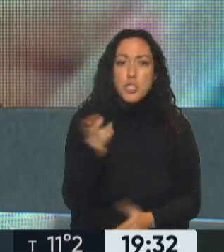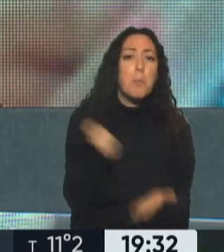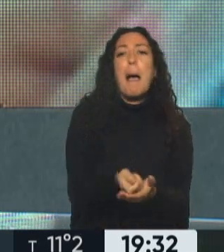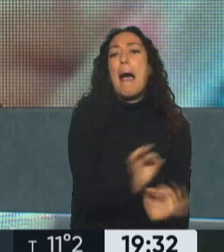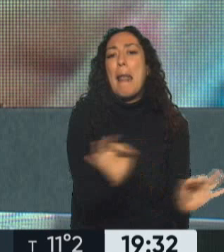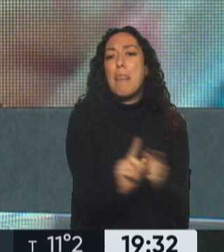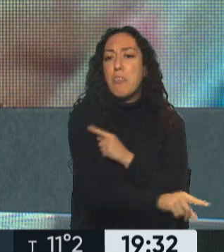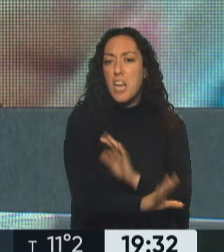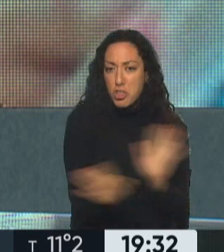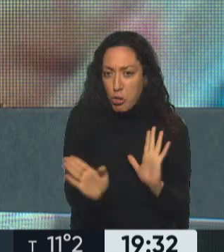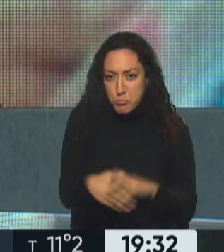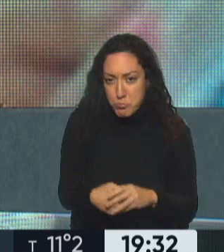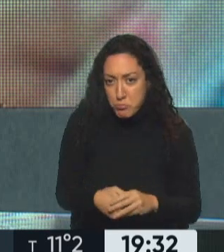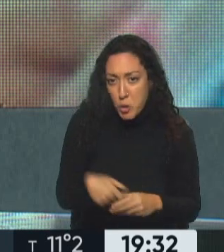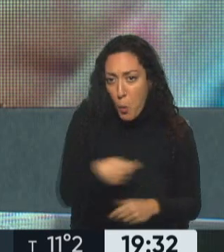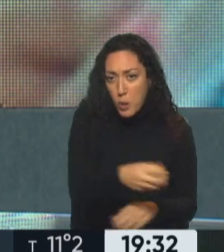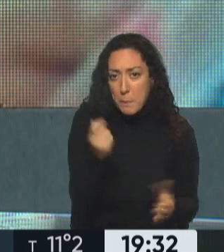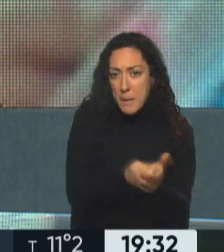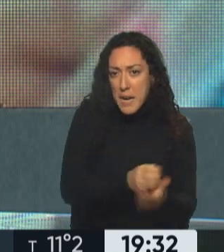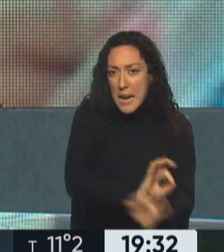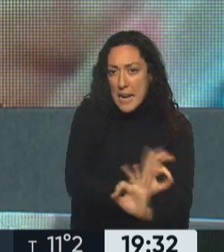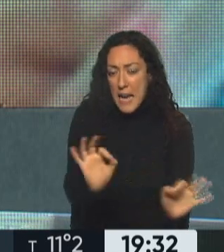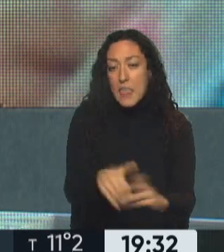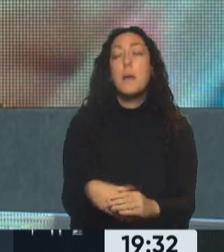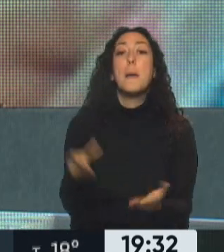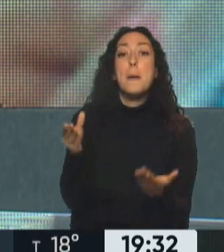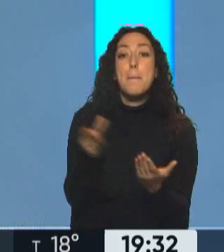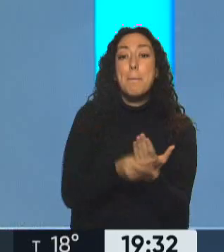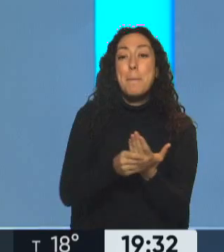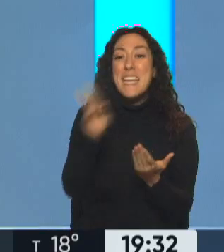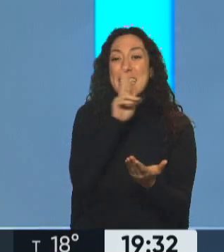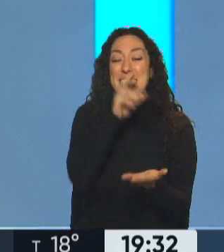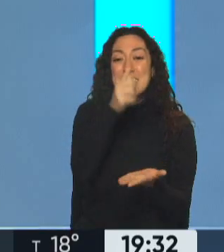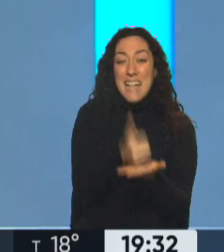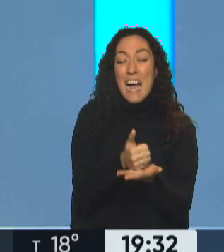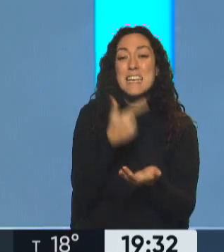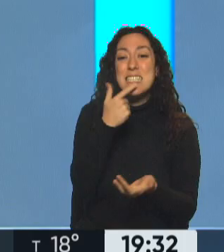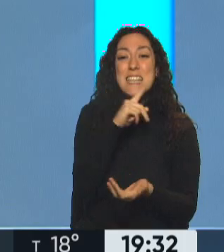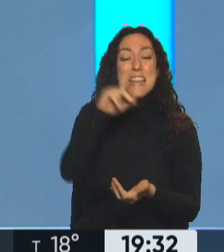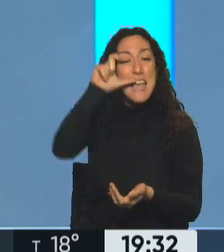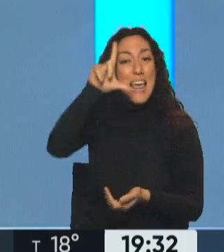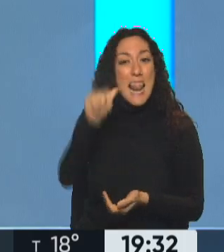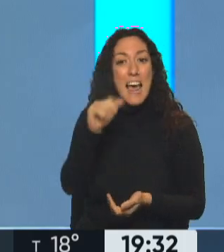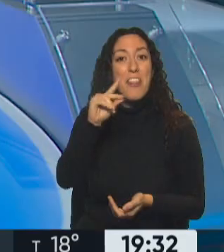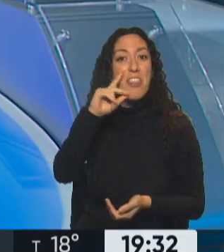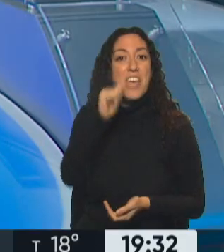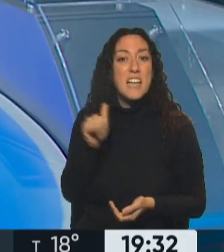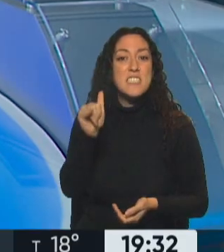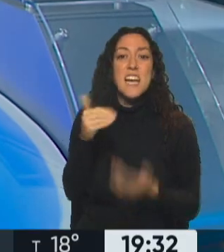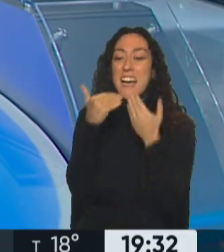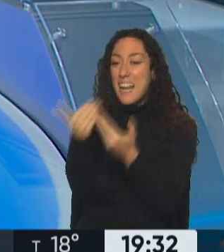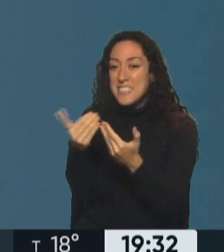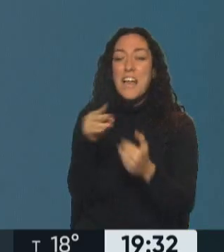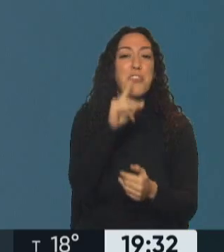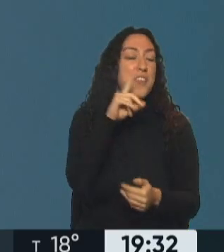paga directamente la cuota. Recibimos a la ministra Estela Díaz para hablar de este tema. Gracias por estar aquí, Estela. Gracias, Diana, por favor, estar